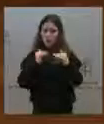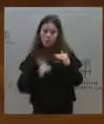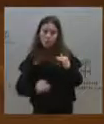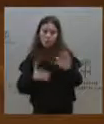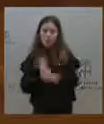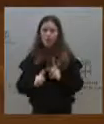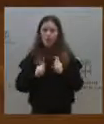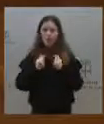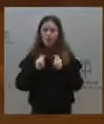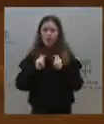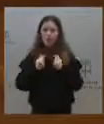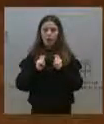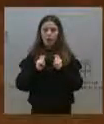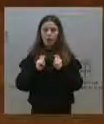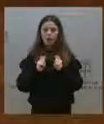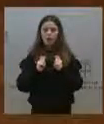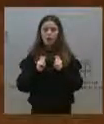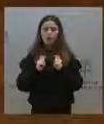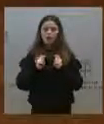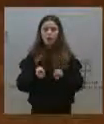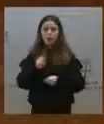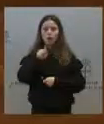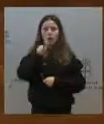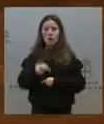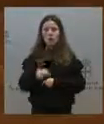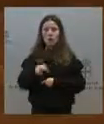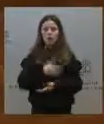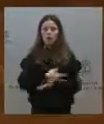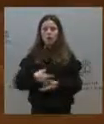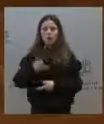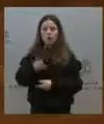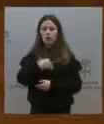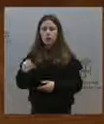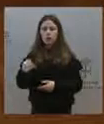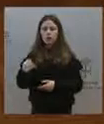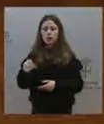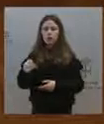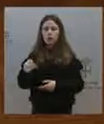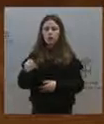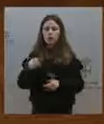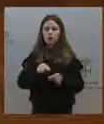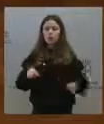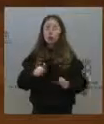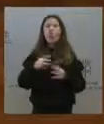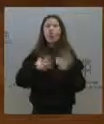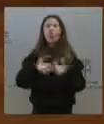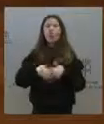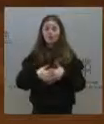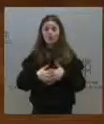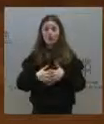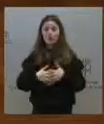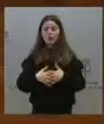de euros en los presupuestos. O la de la industria, con una recaudación de 900.000 euros. Partidas